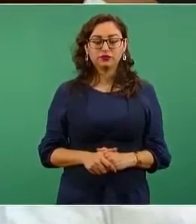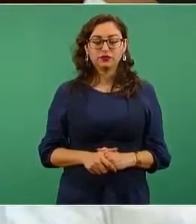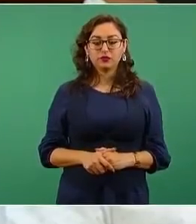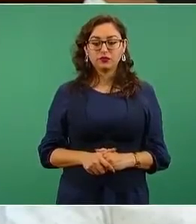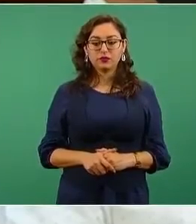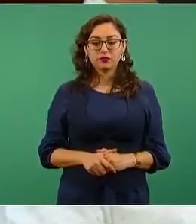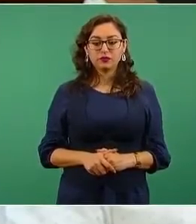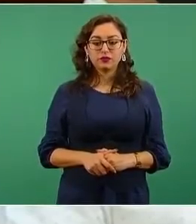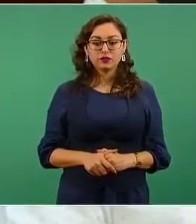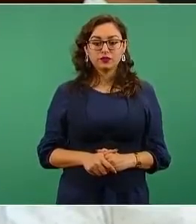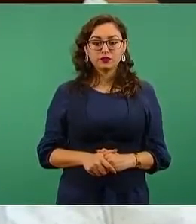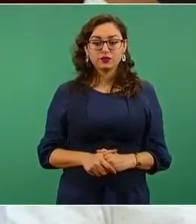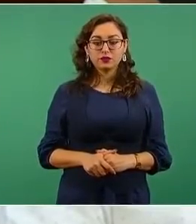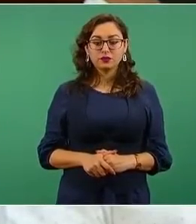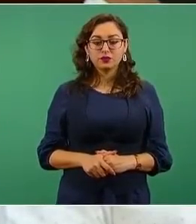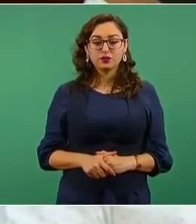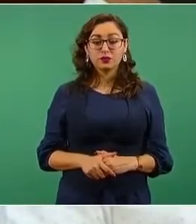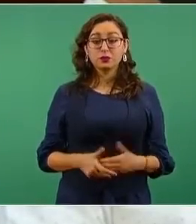de actualidad,